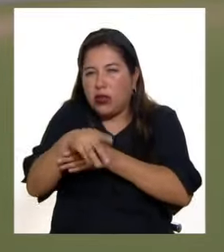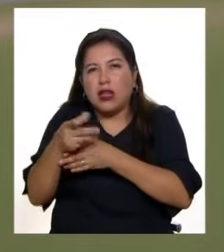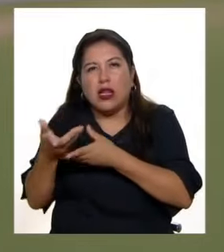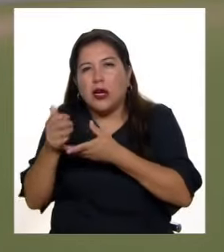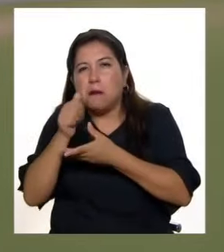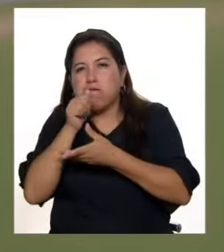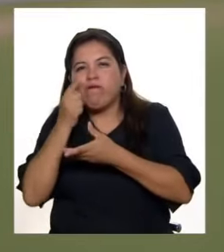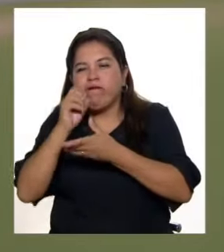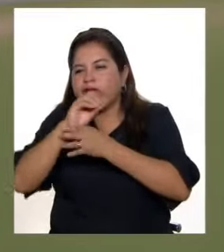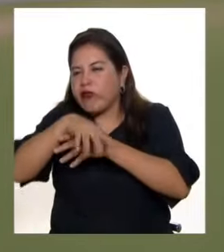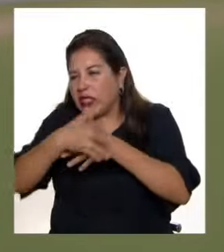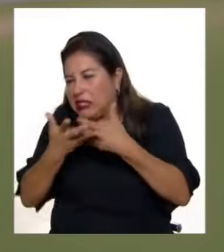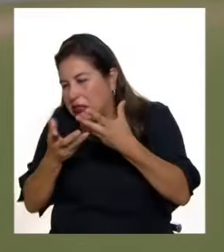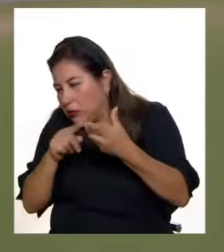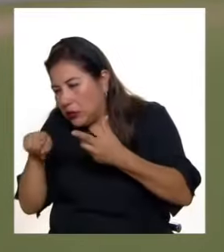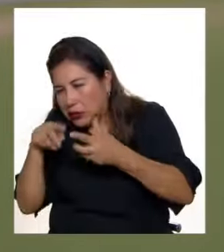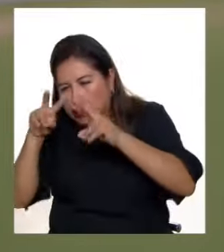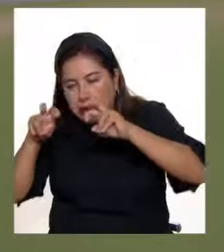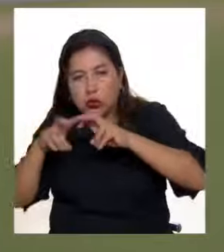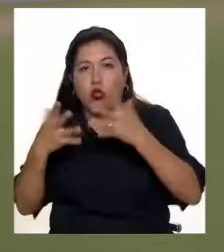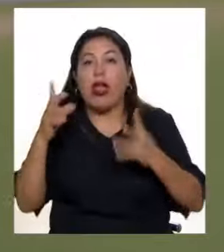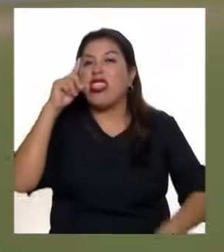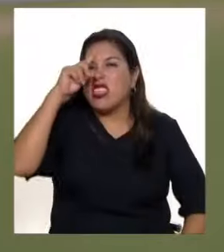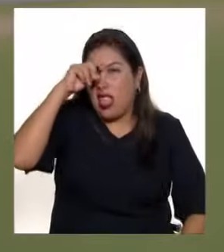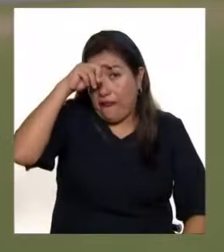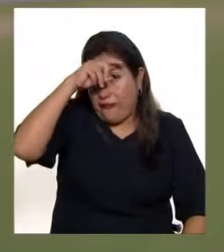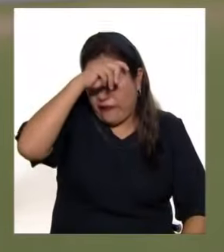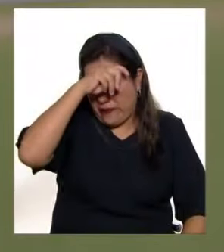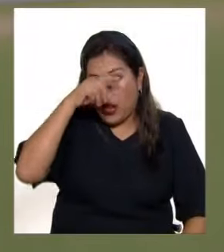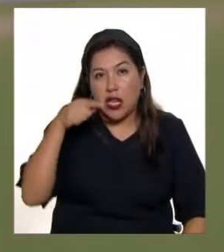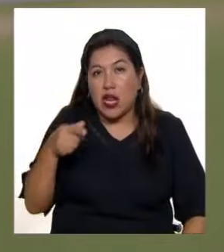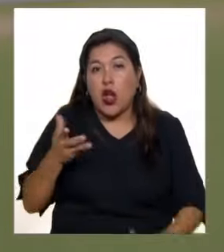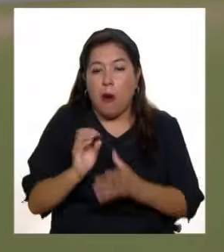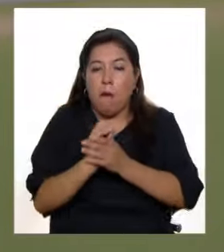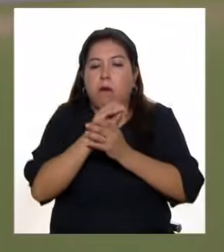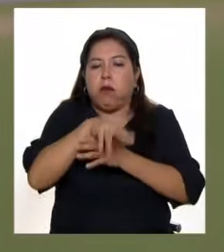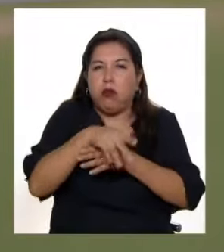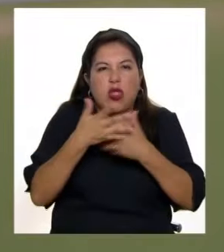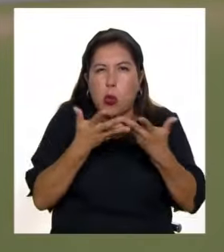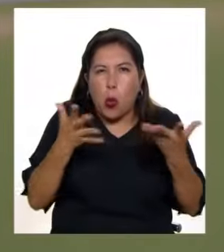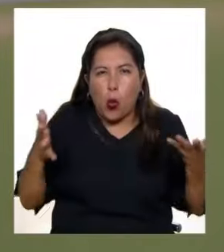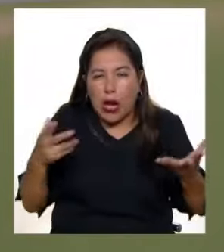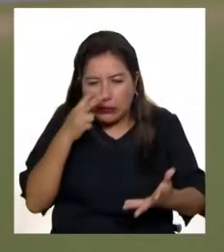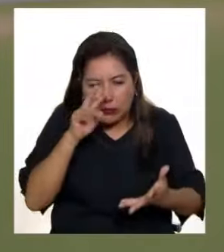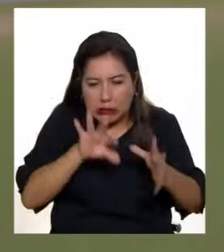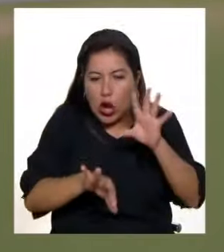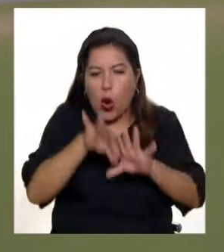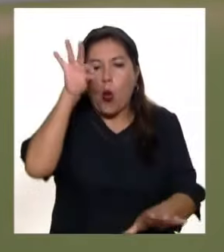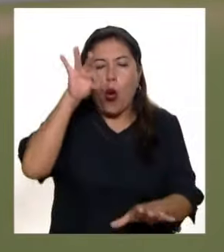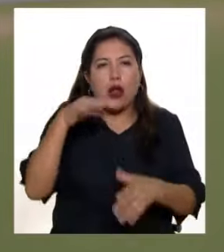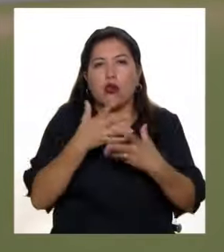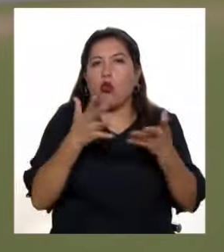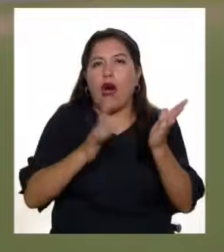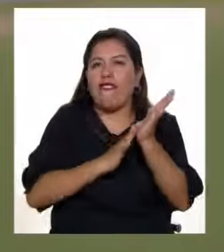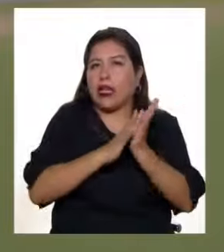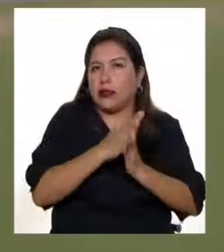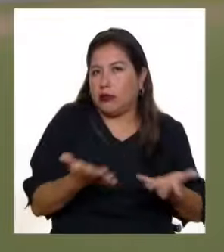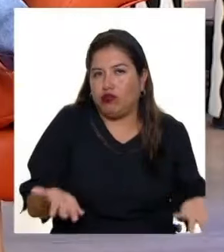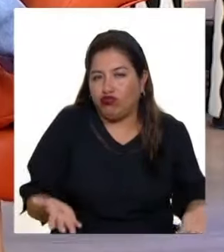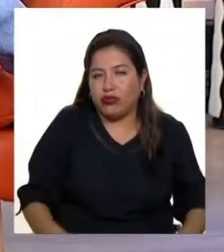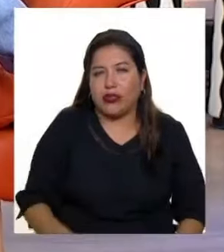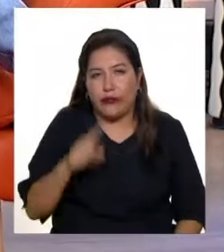puede haber algunas cavernas que tienen bacterias y sin embargo al momento de eyacular no se da la salida de las bacterias.